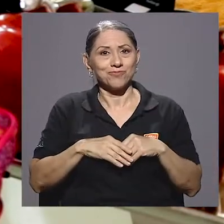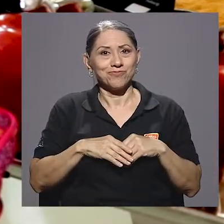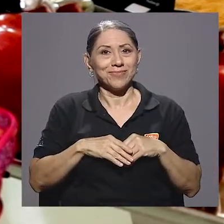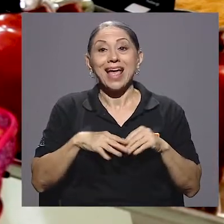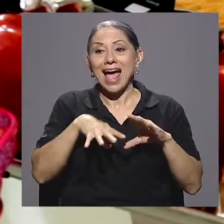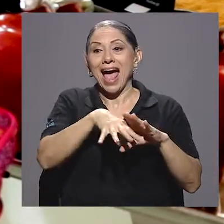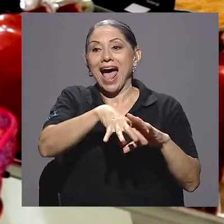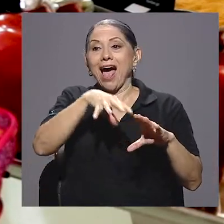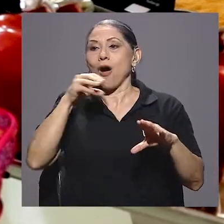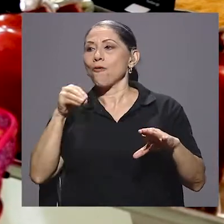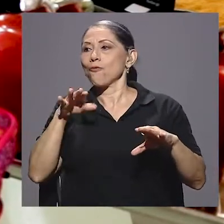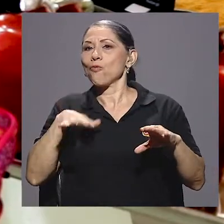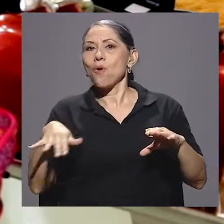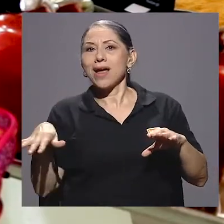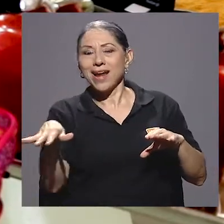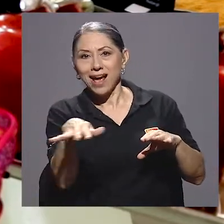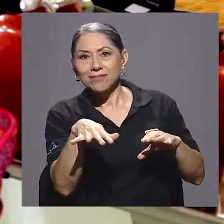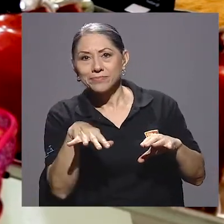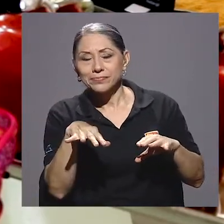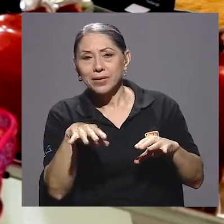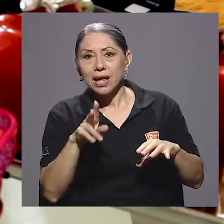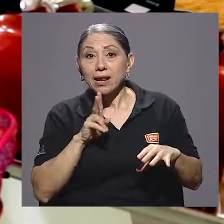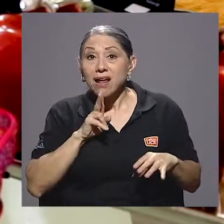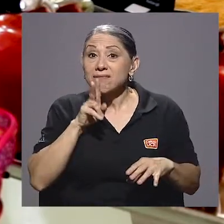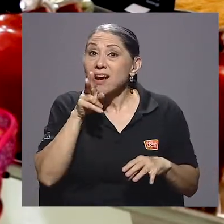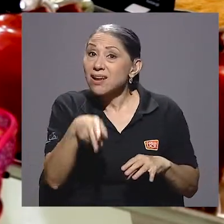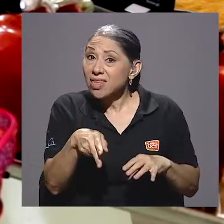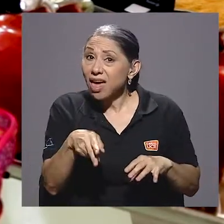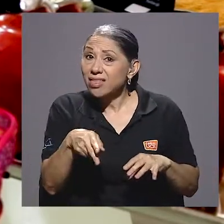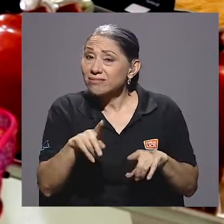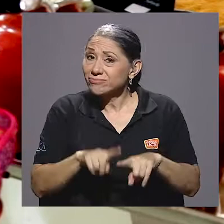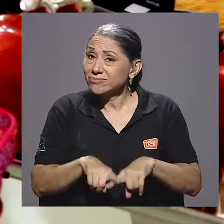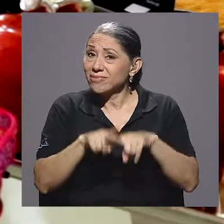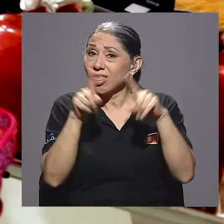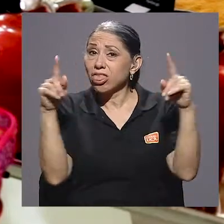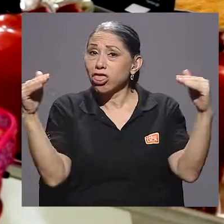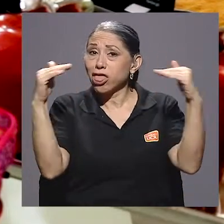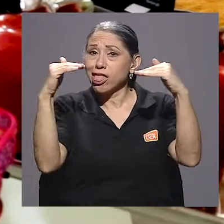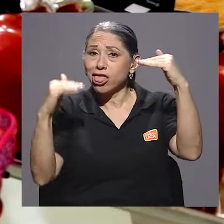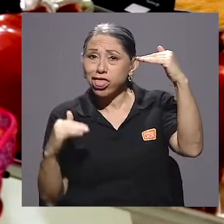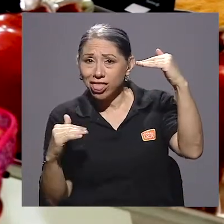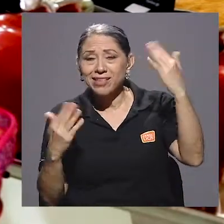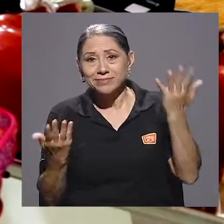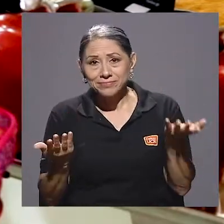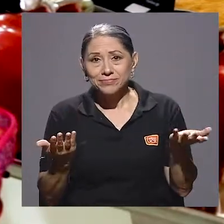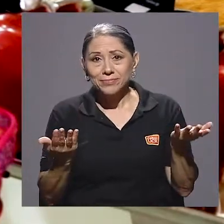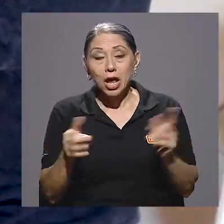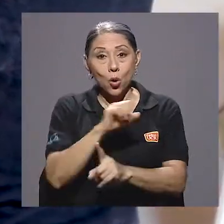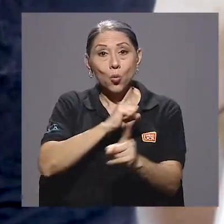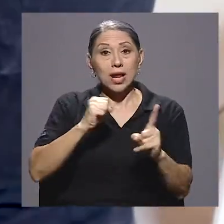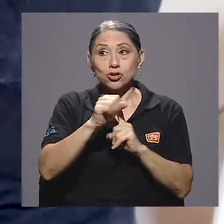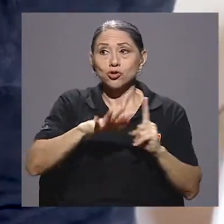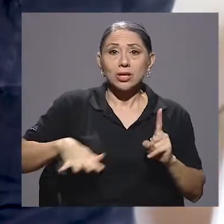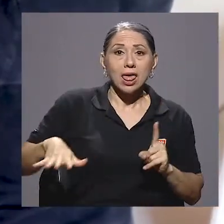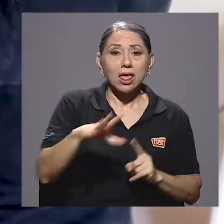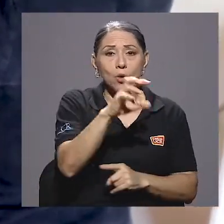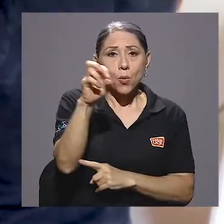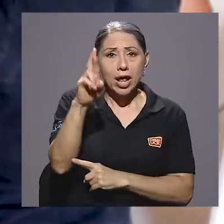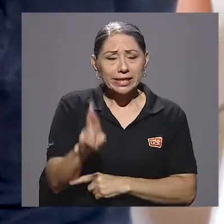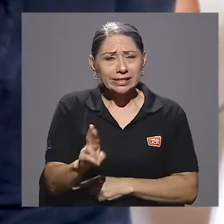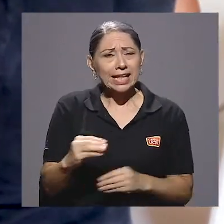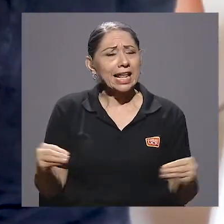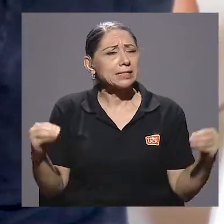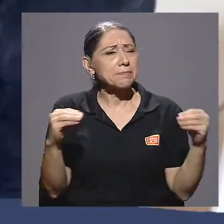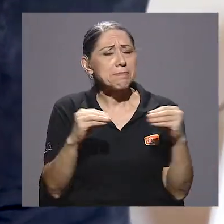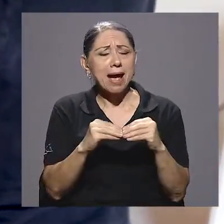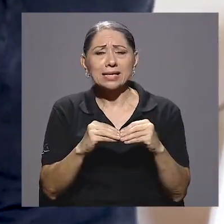afuera, digamos, la realidad es muy desigual, ¿verdad? Una realidad como una sociedad como la costarricense, que